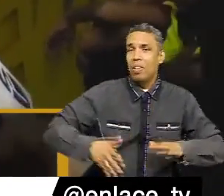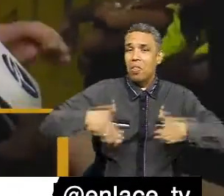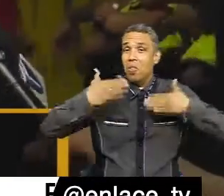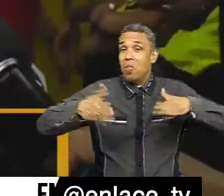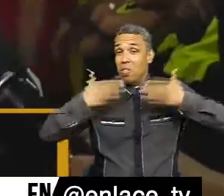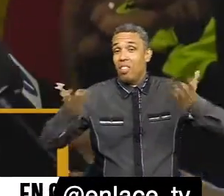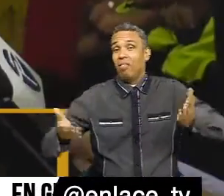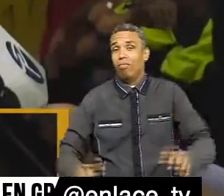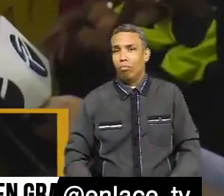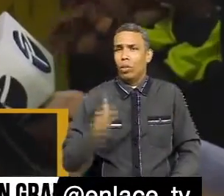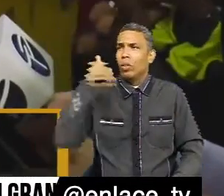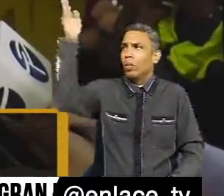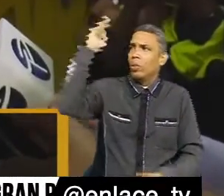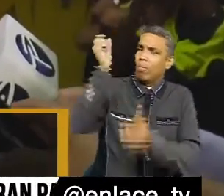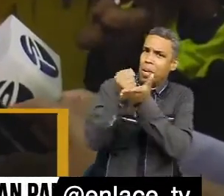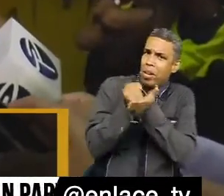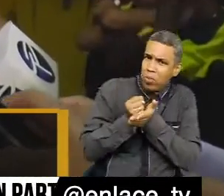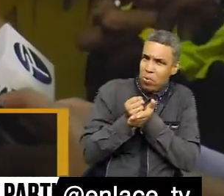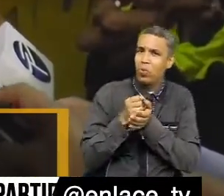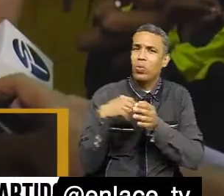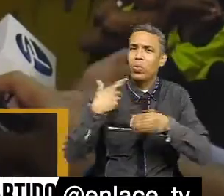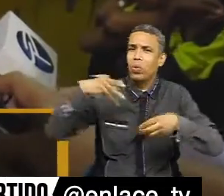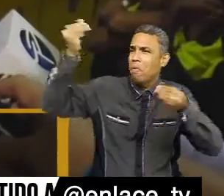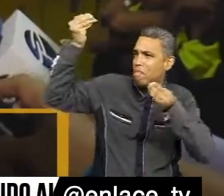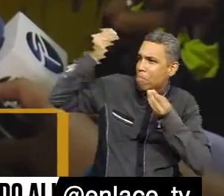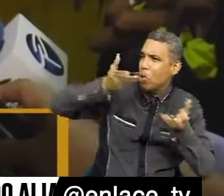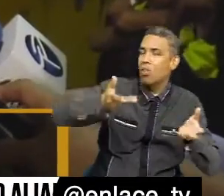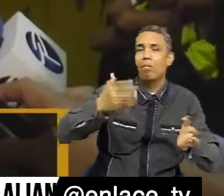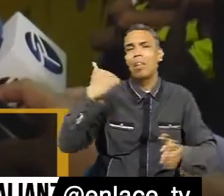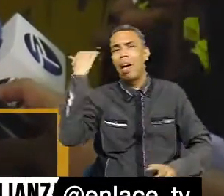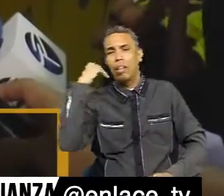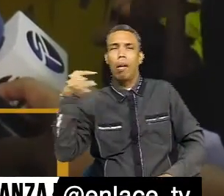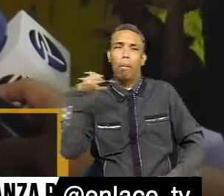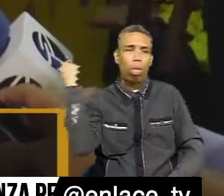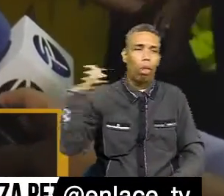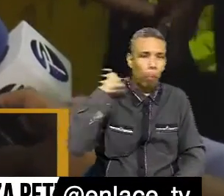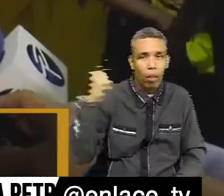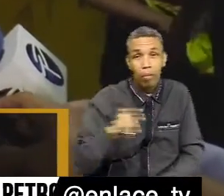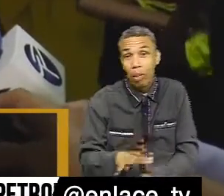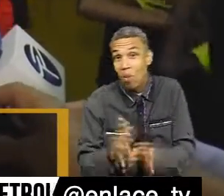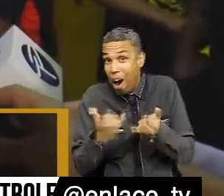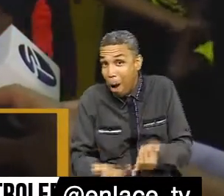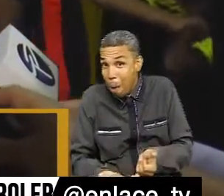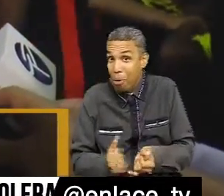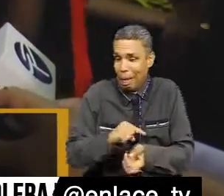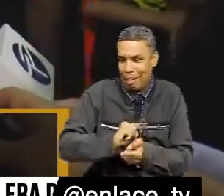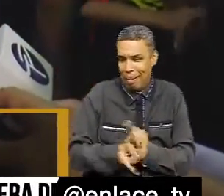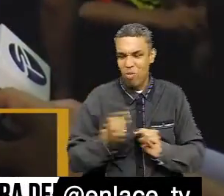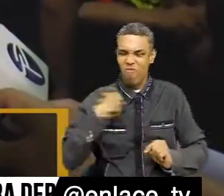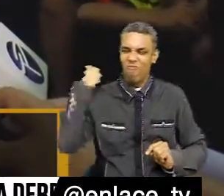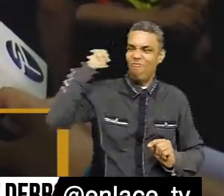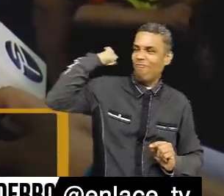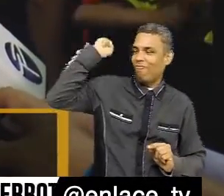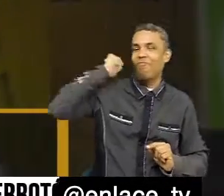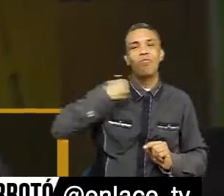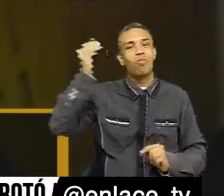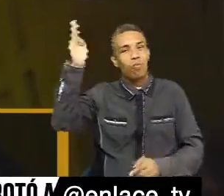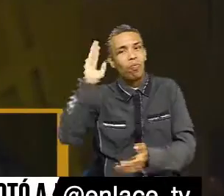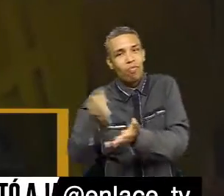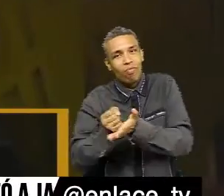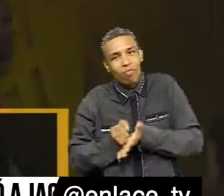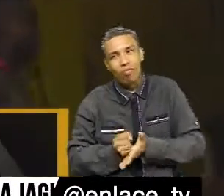merecido, Dios nos está regalando estas bendiciones porque antes se nos habían ido puntos a los últimos minutos y bueno, creo que ahora estamos recogiendo ese fruto de trabajo que hemos realizado.